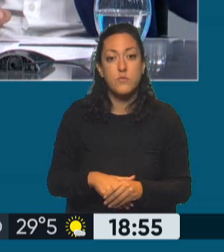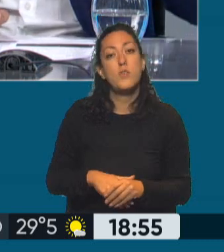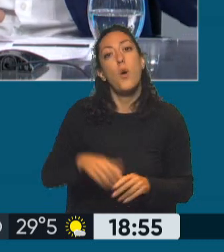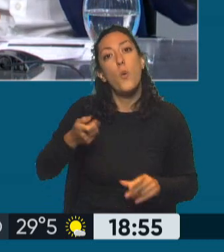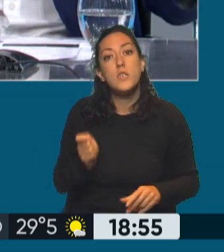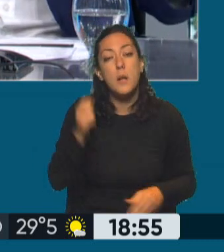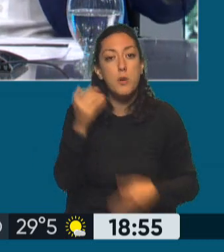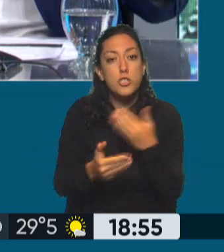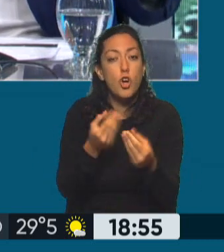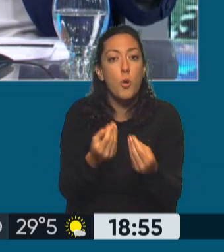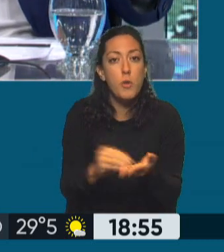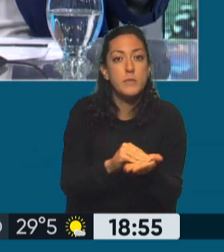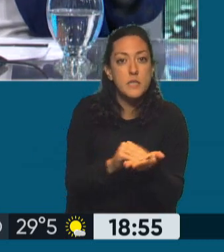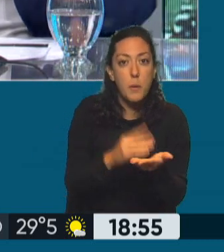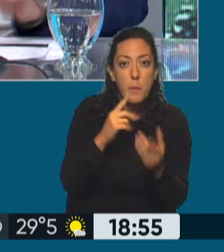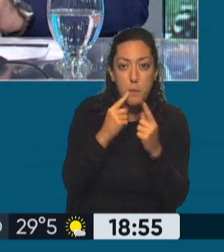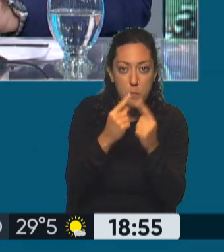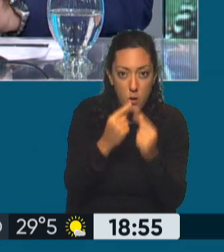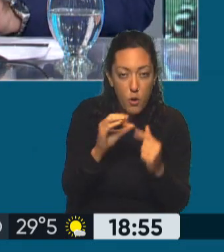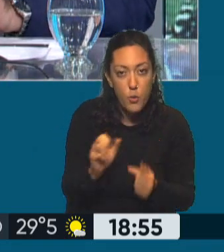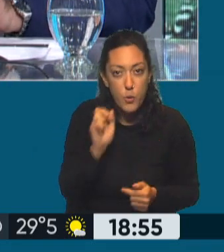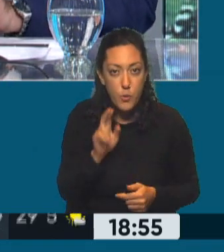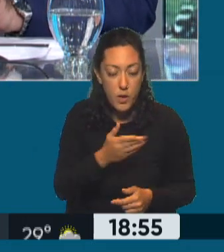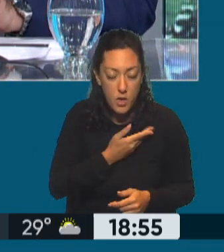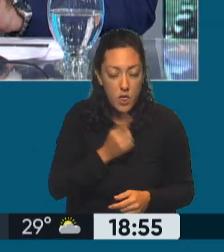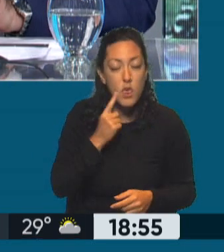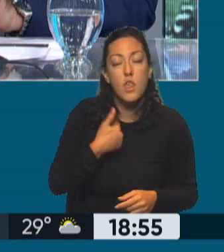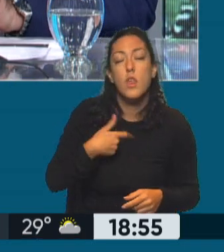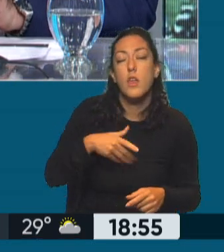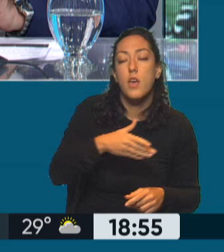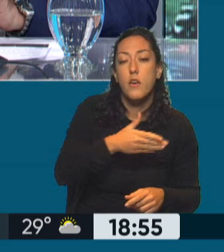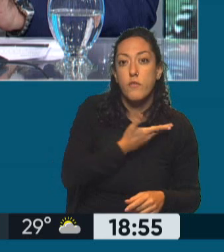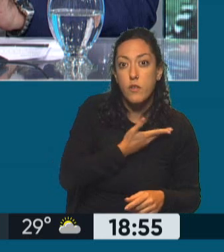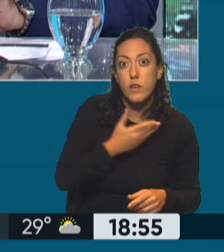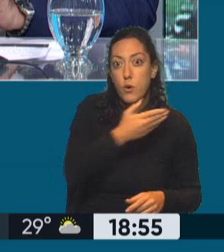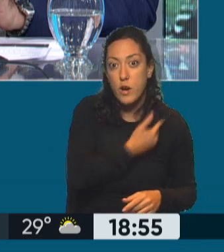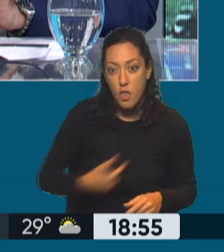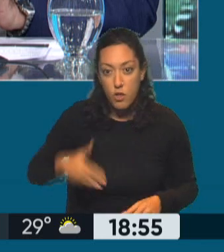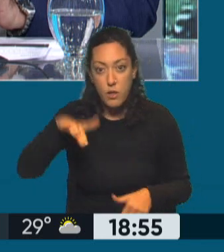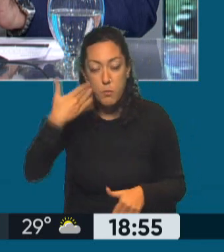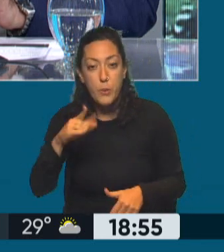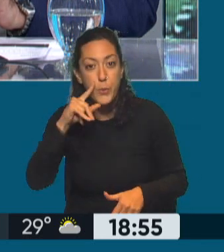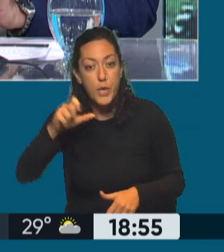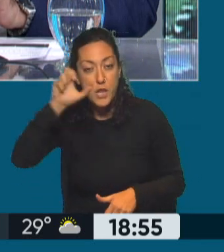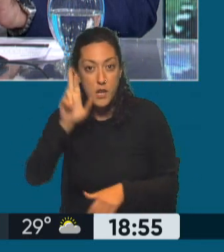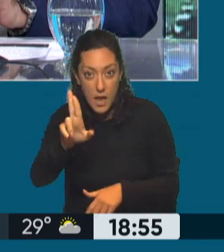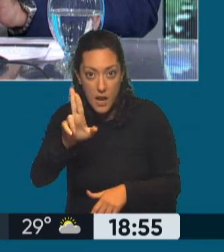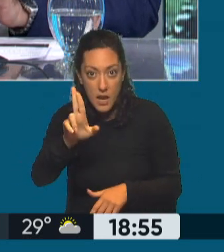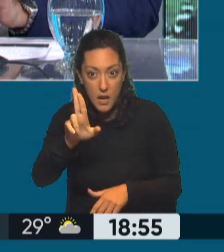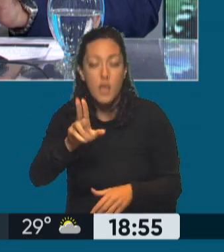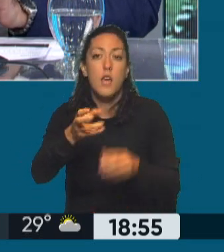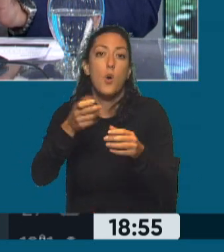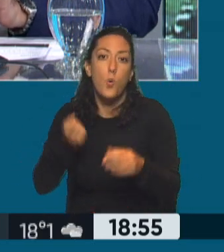con un reclamo administrativo de Jorge Obey, siendo gobernador. Luego, Hermes Wiener inicia el litigio